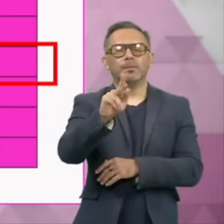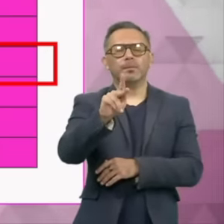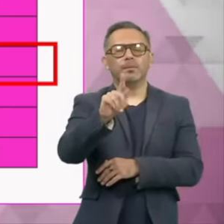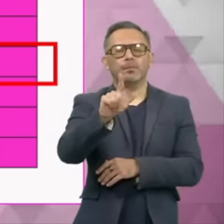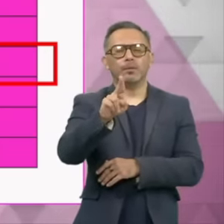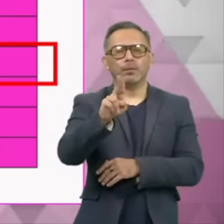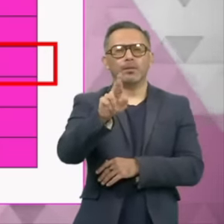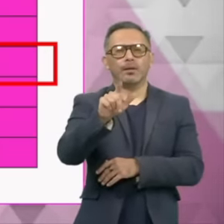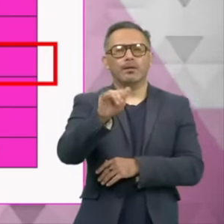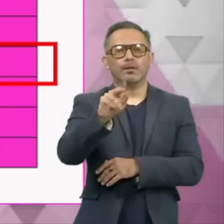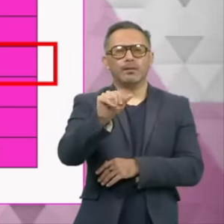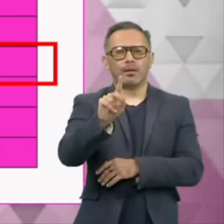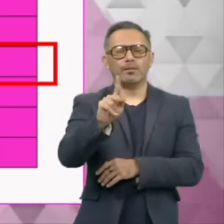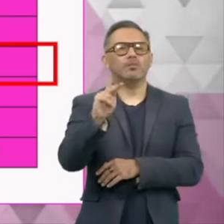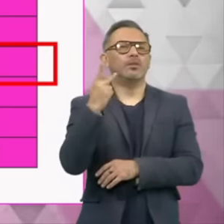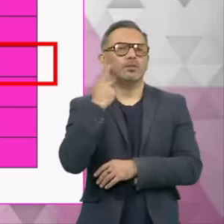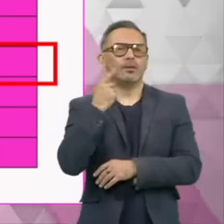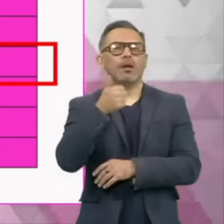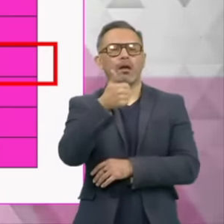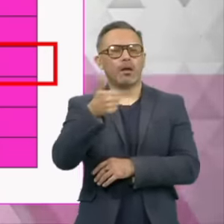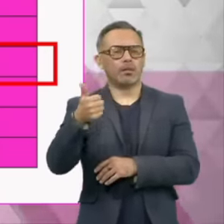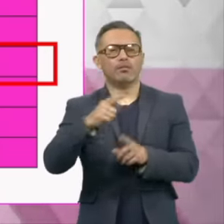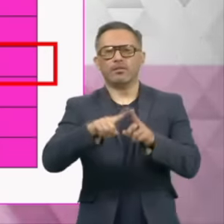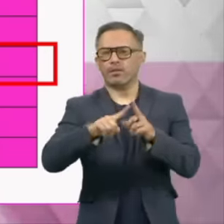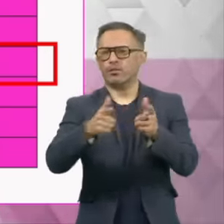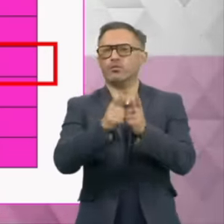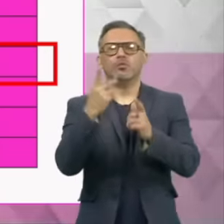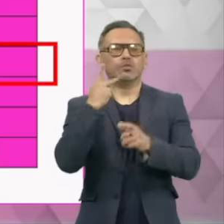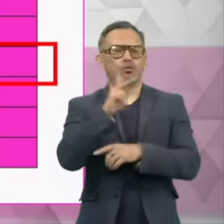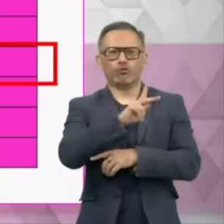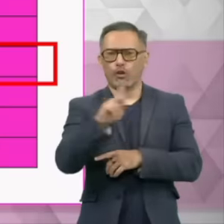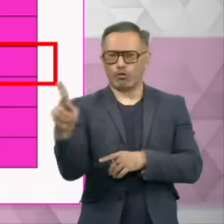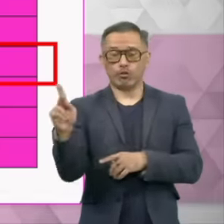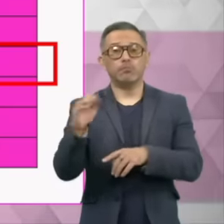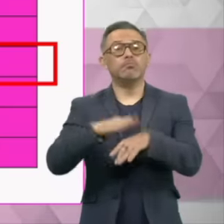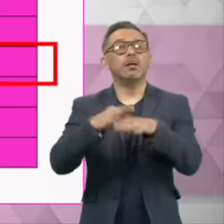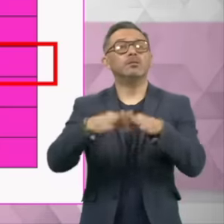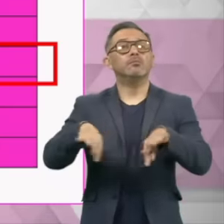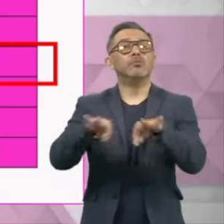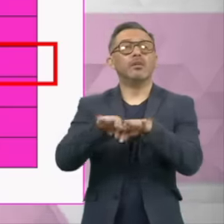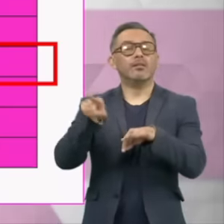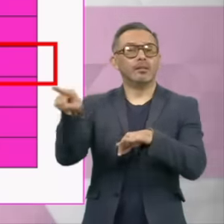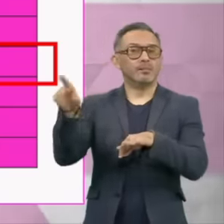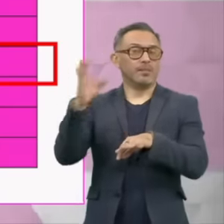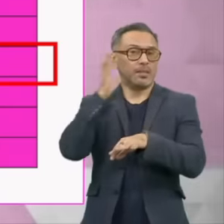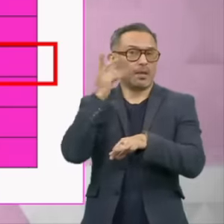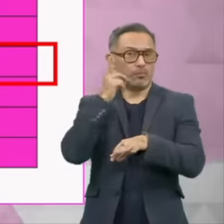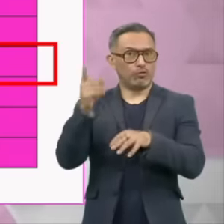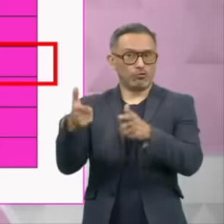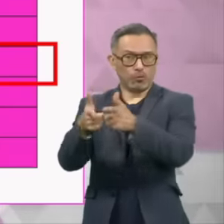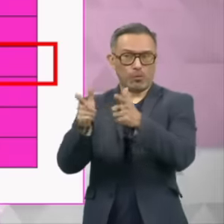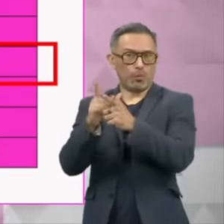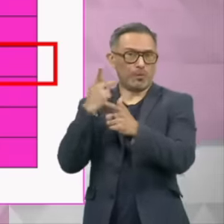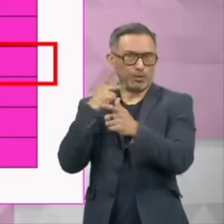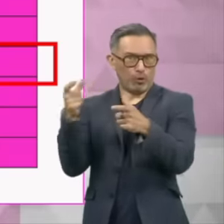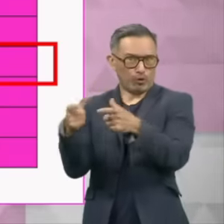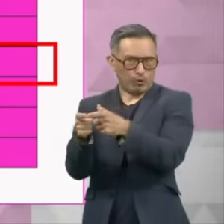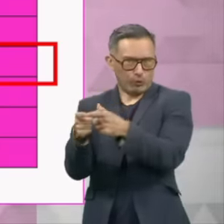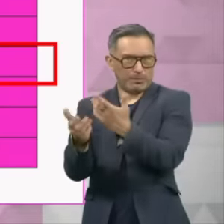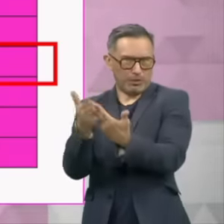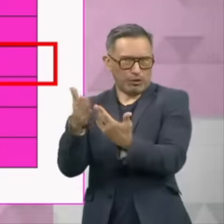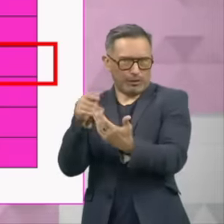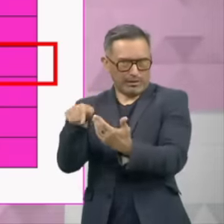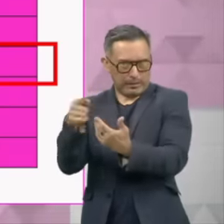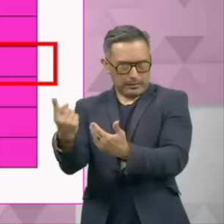de todas las fuerzas políticas, sobre todo las minoritarias en la Cámara de Diputaciones, y el